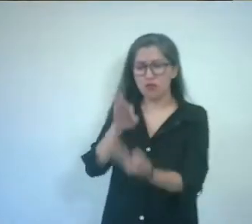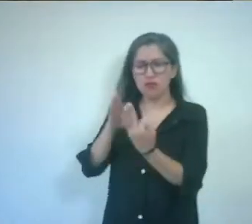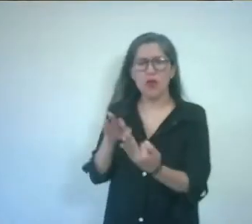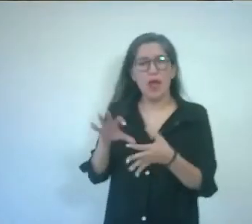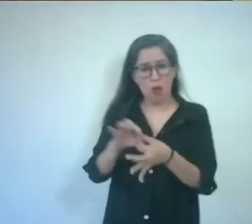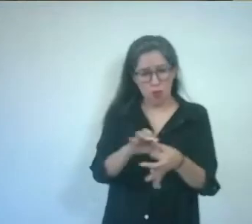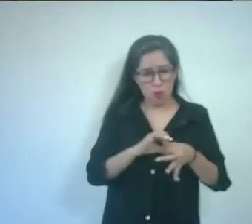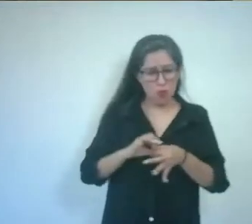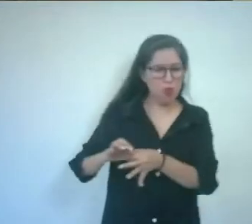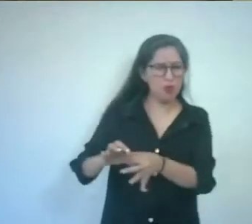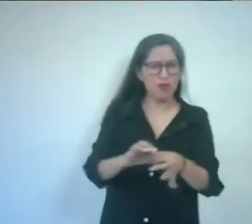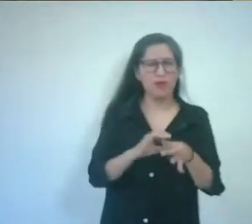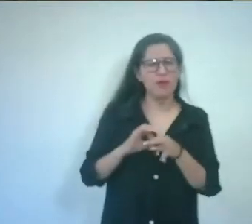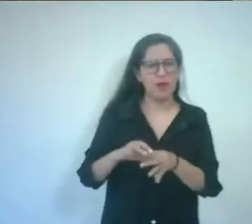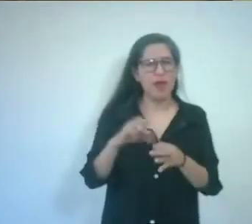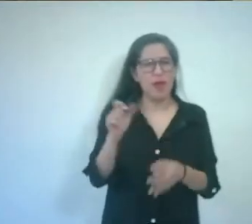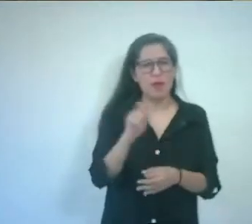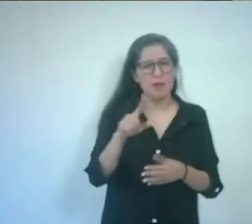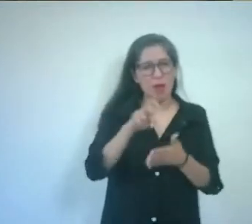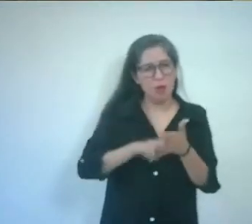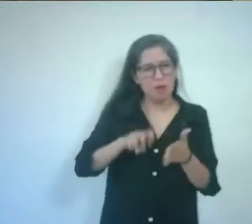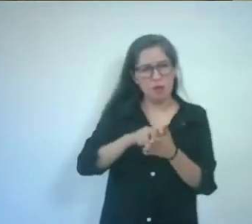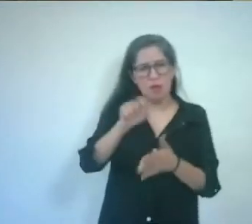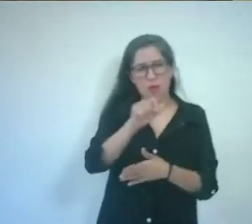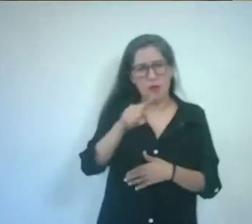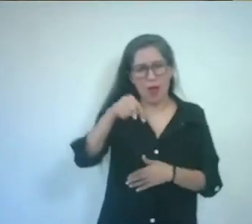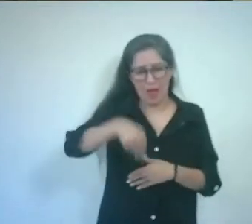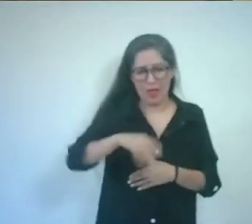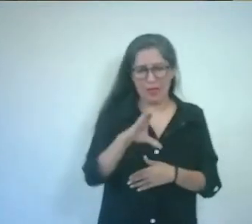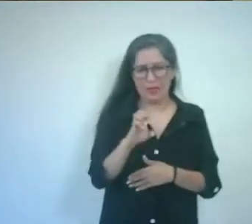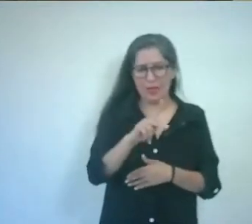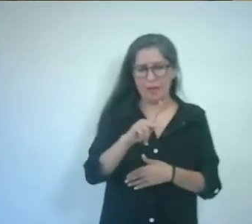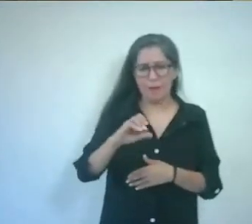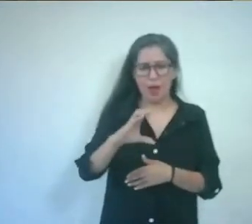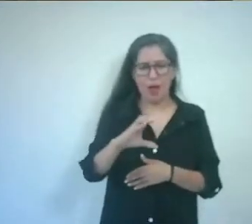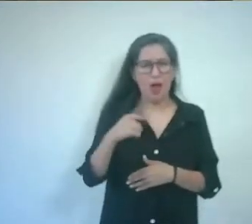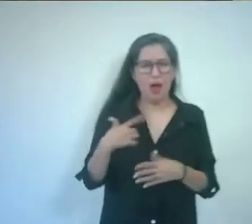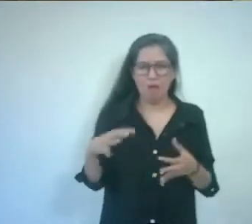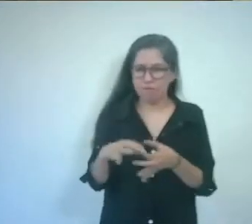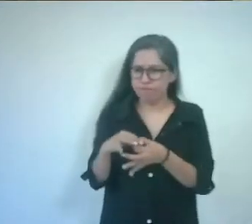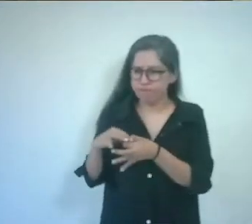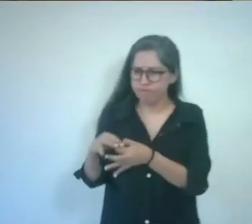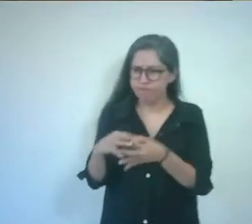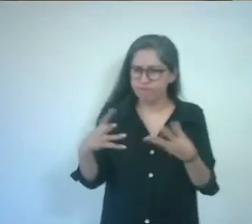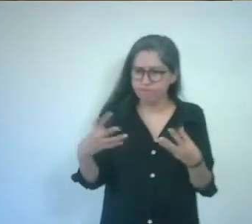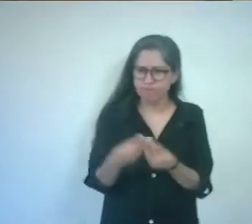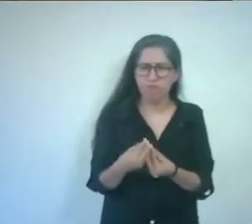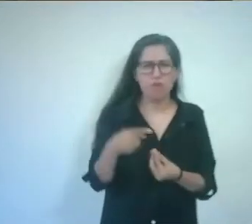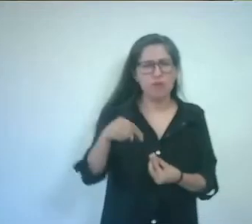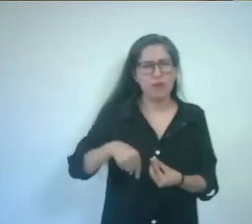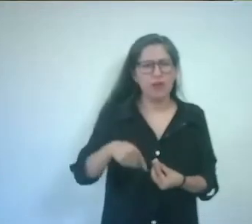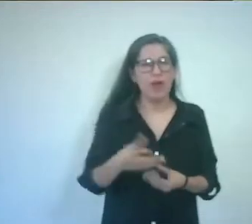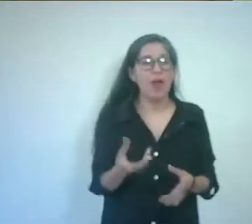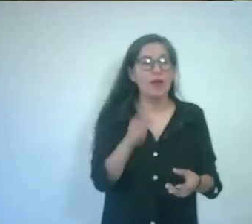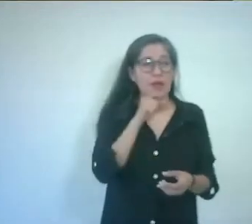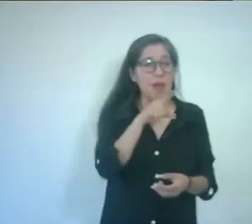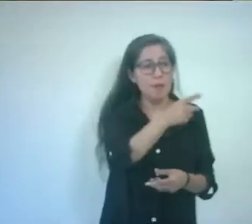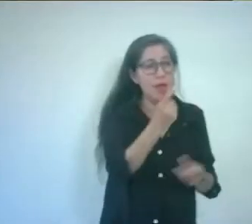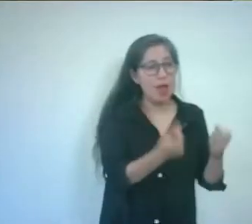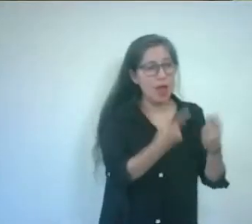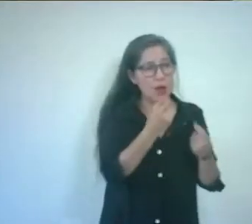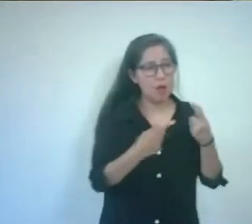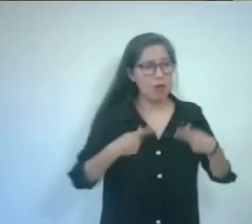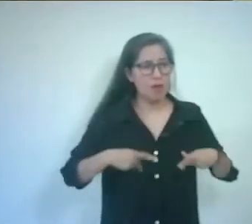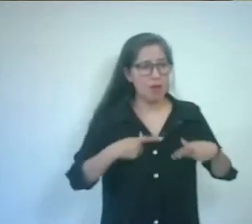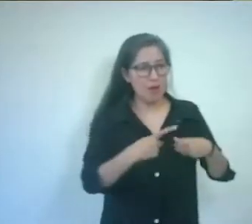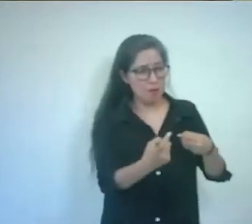la profesionalización del personal de este organismo y de todas las personas que se suman temporalmente al Consejo, ya sea de